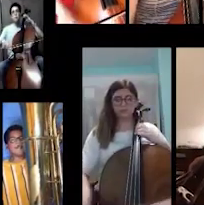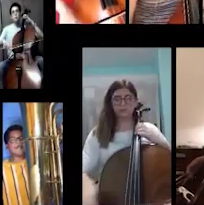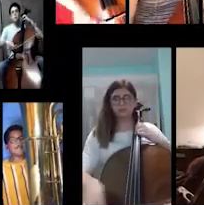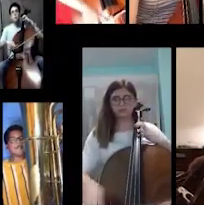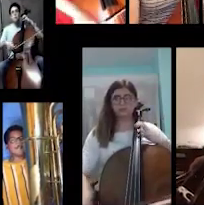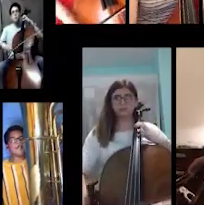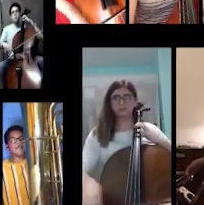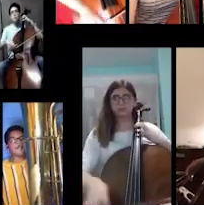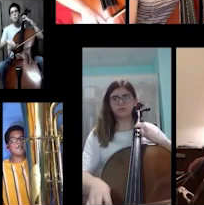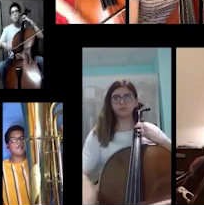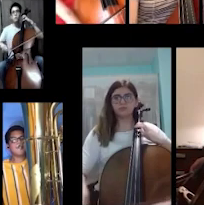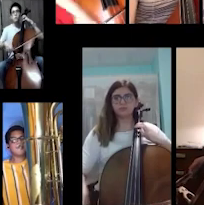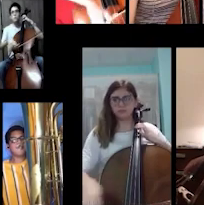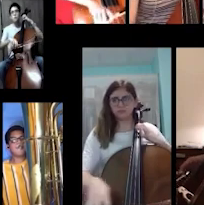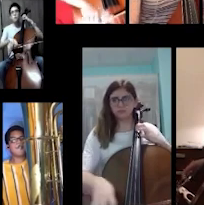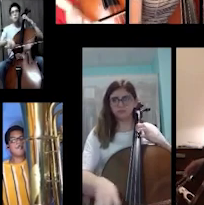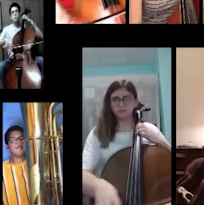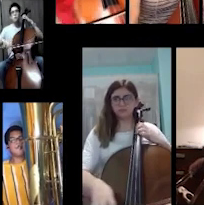¡Gracias!